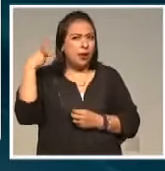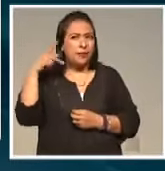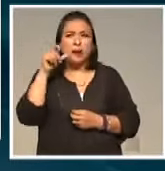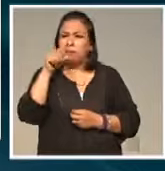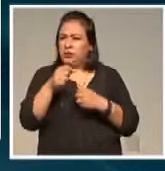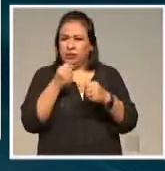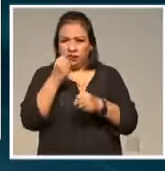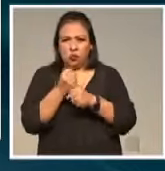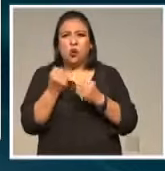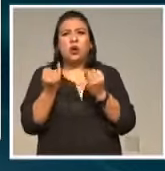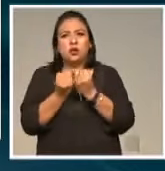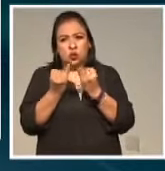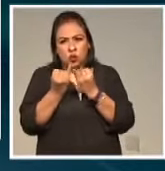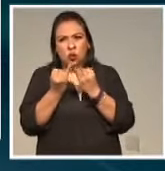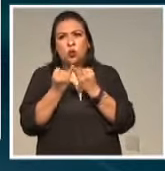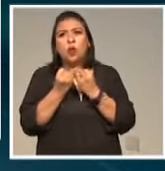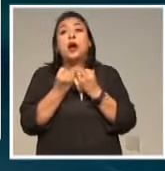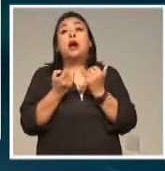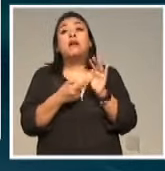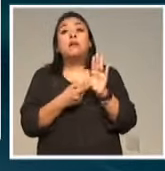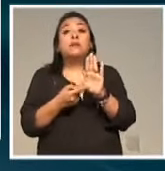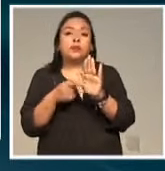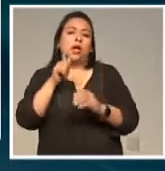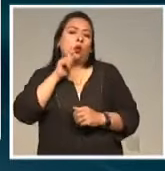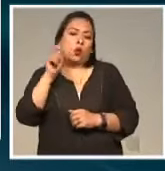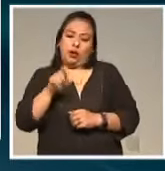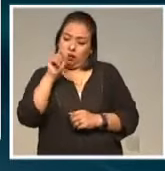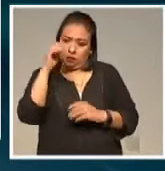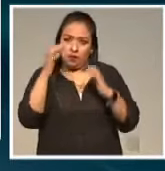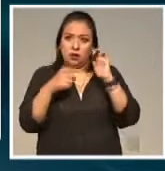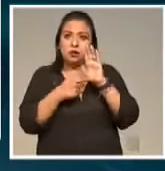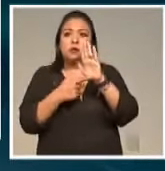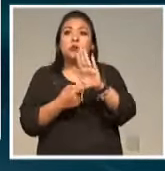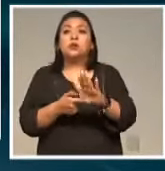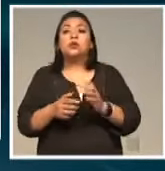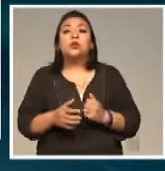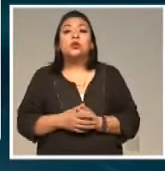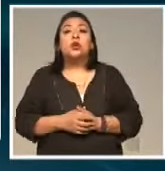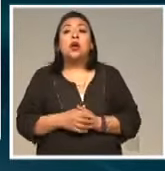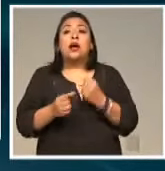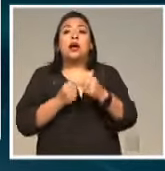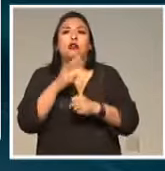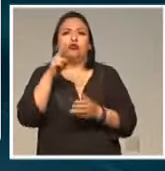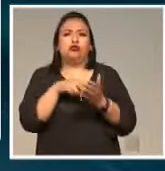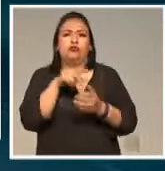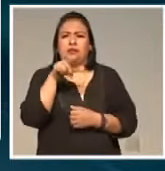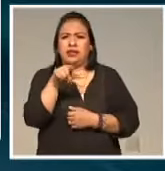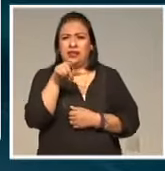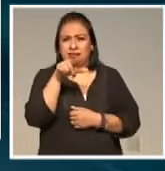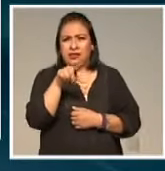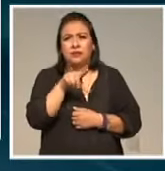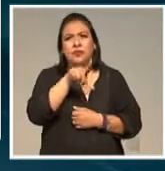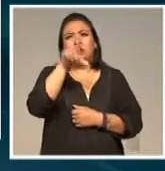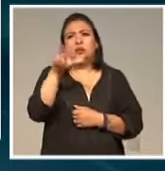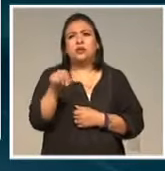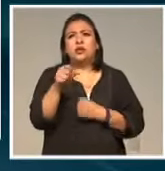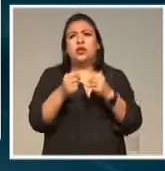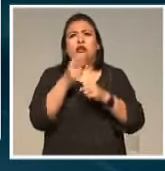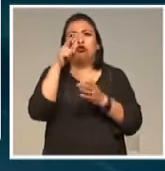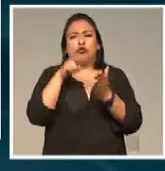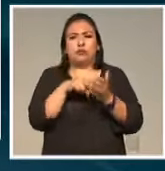año. Y lo presenté, claro, que en Ucrania, en la Bienal de Odessa en 2017, y después en